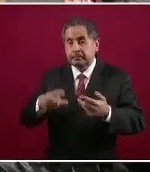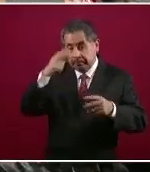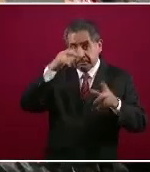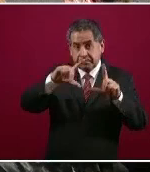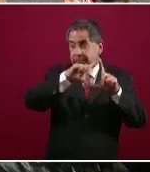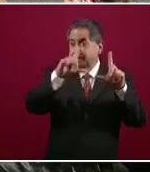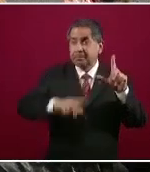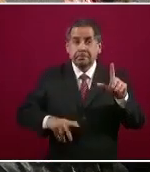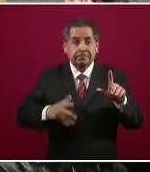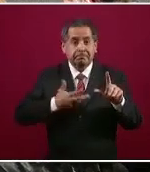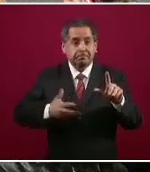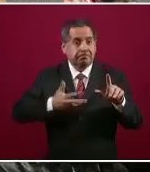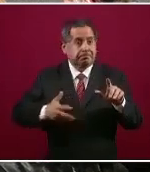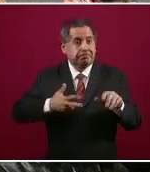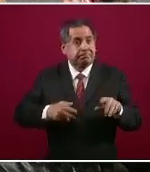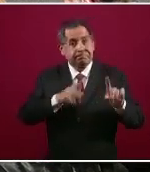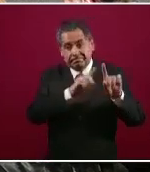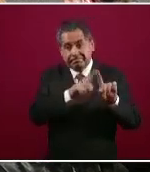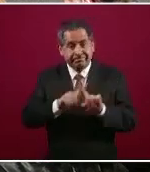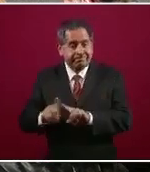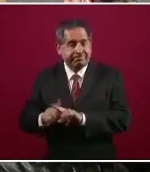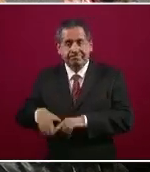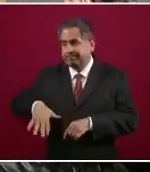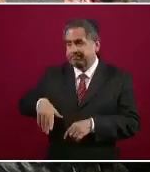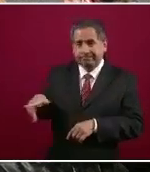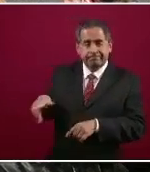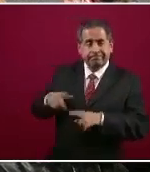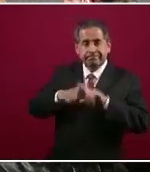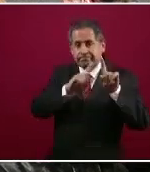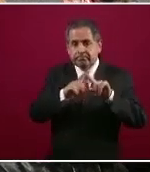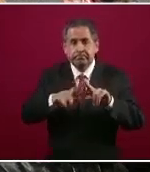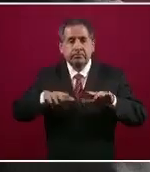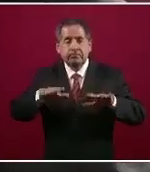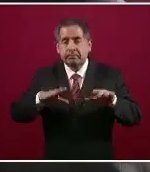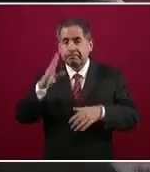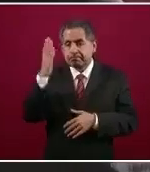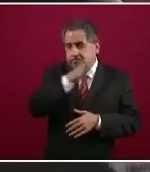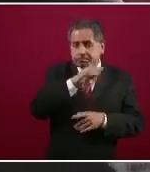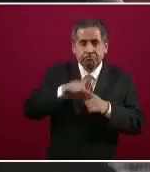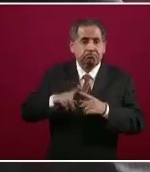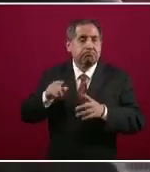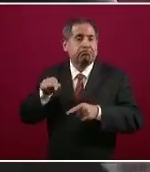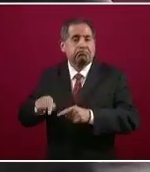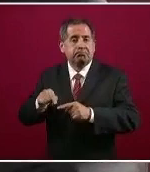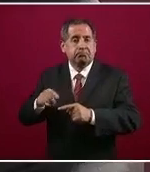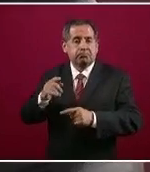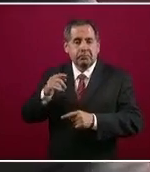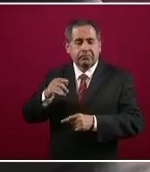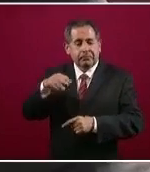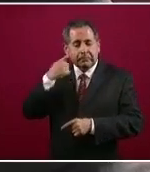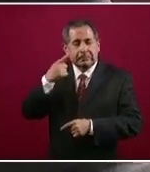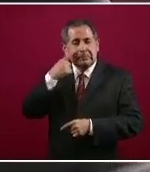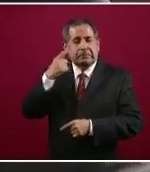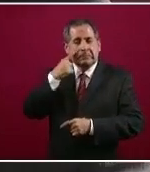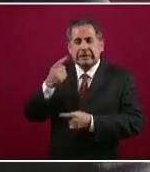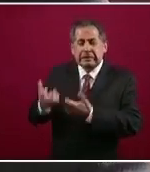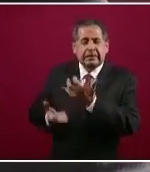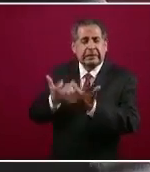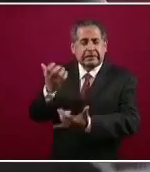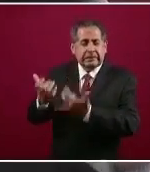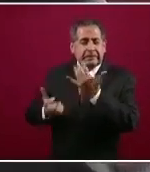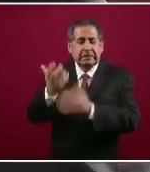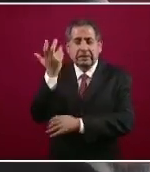México, que tenemos, como decía la doctora Blanca, una temporada de incendios forestales, por ejemplo, muy marcada, que hemos